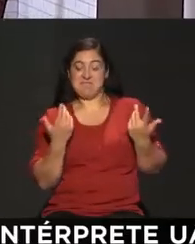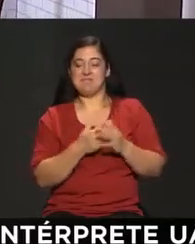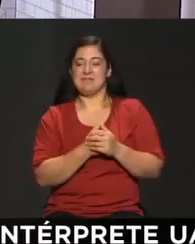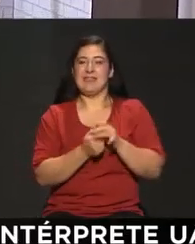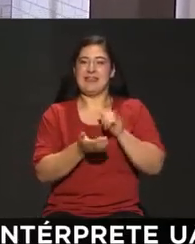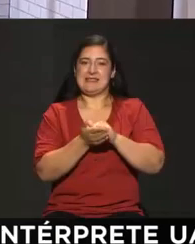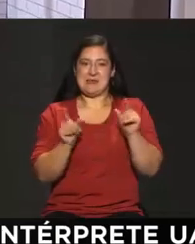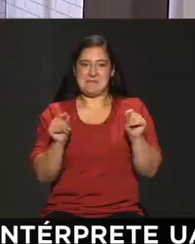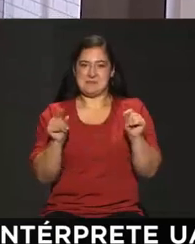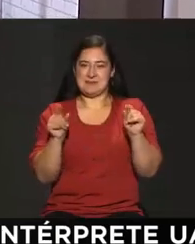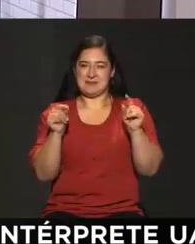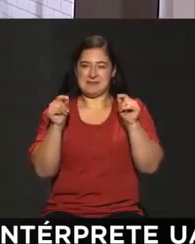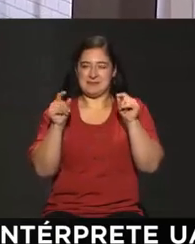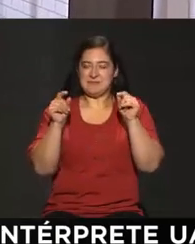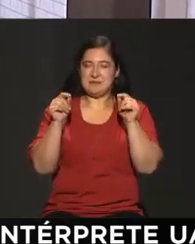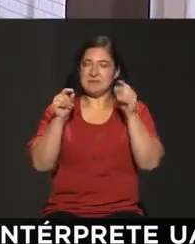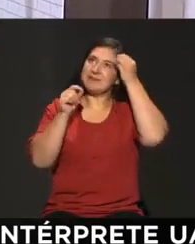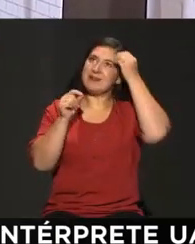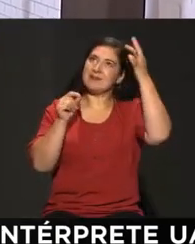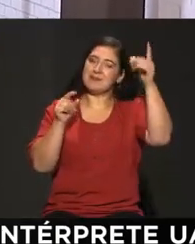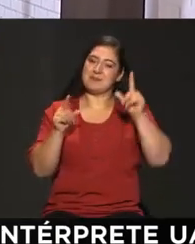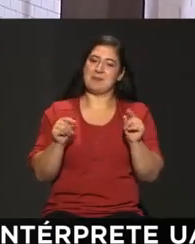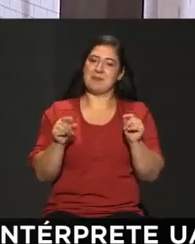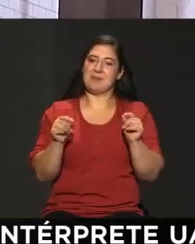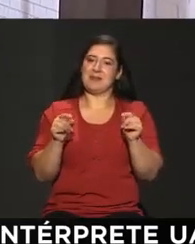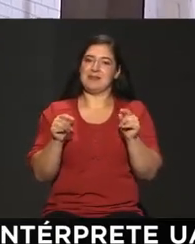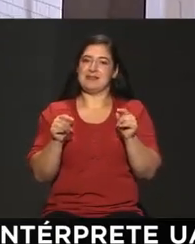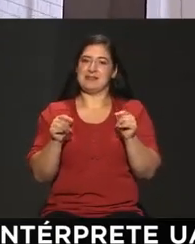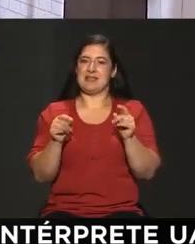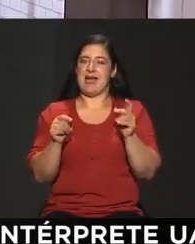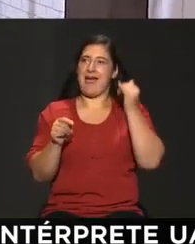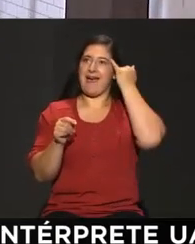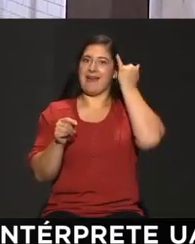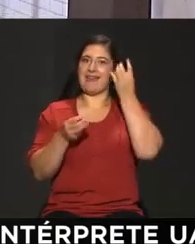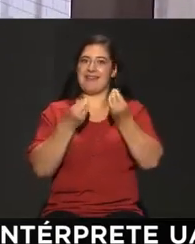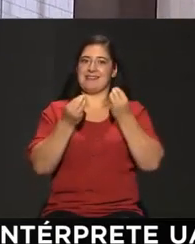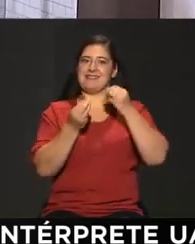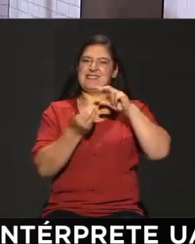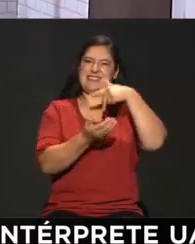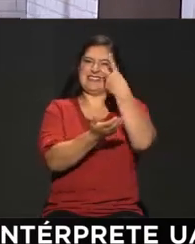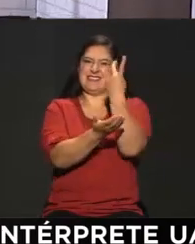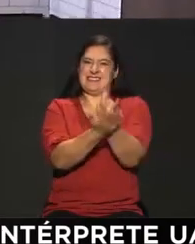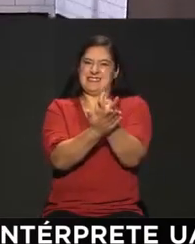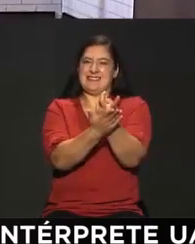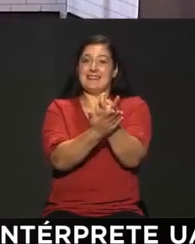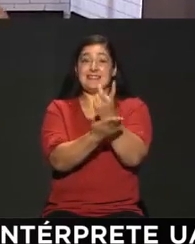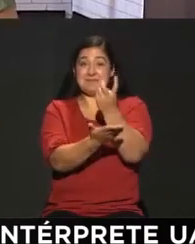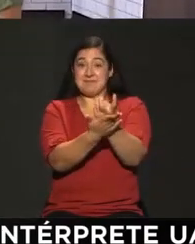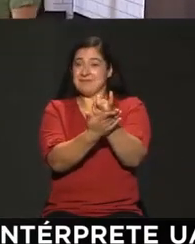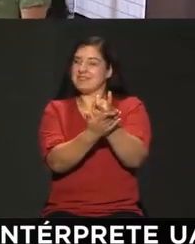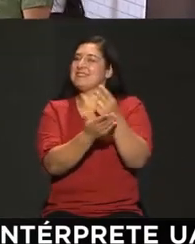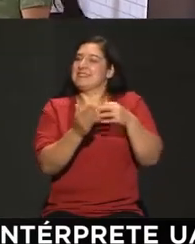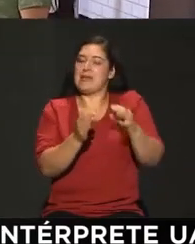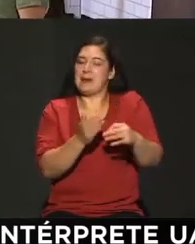Esas pincitas las visualizamos obviamente pues en nuestra mente y vamos a colocarnos en esa posición, que es una posición como al revés, porque cuando